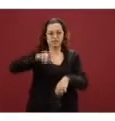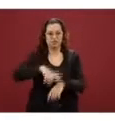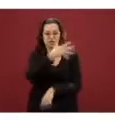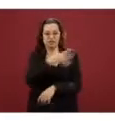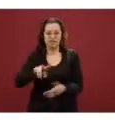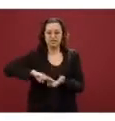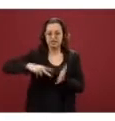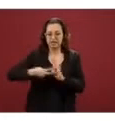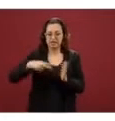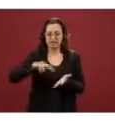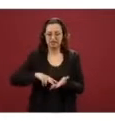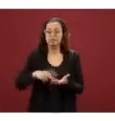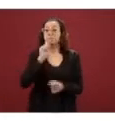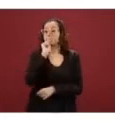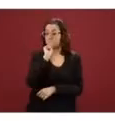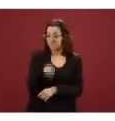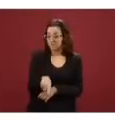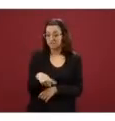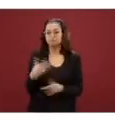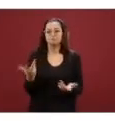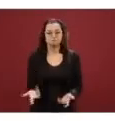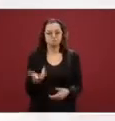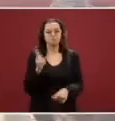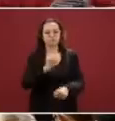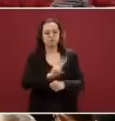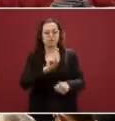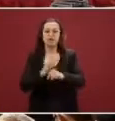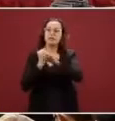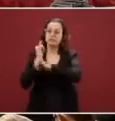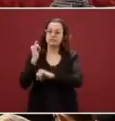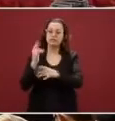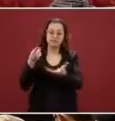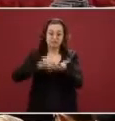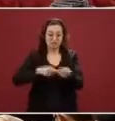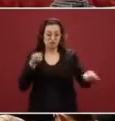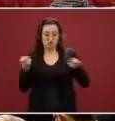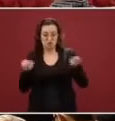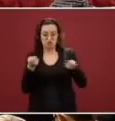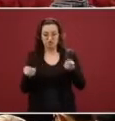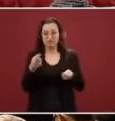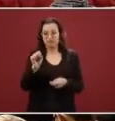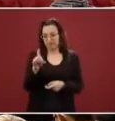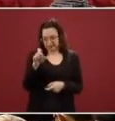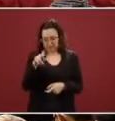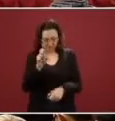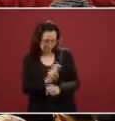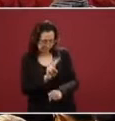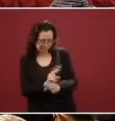Ingenieros. Y asimismo hemos sido auditados por los órganos internos de control de la Secretaría de la Defensa